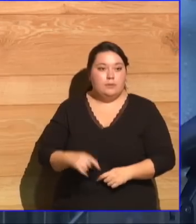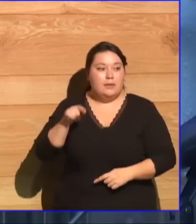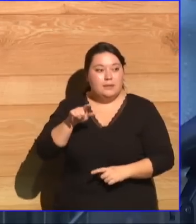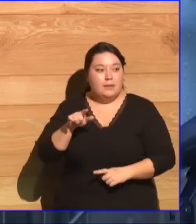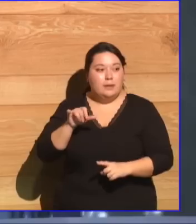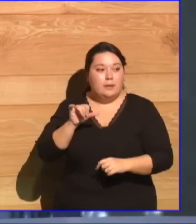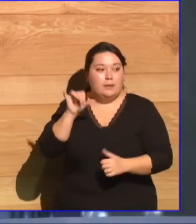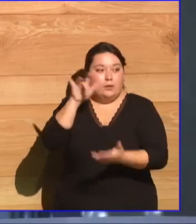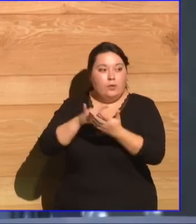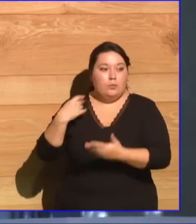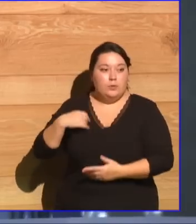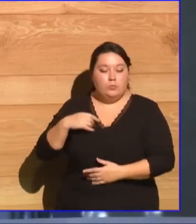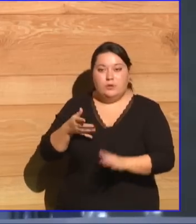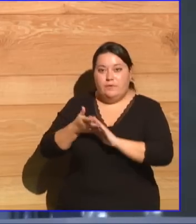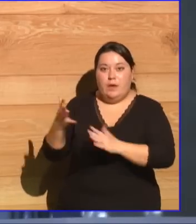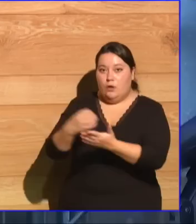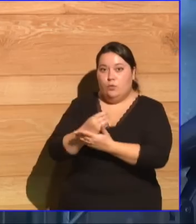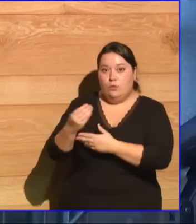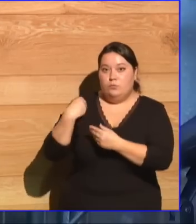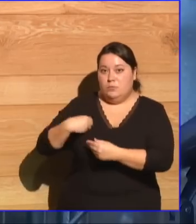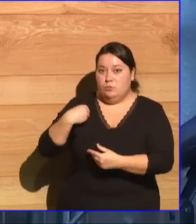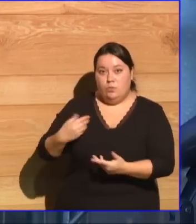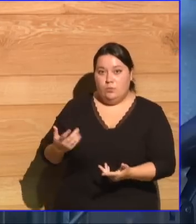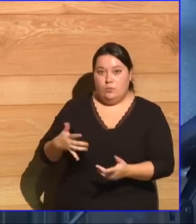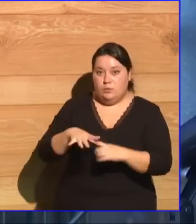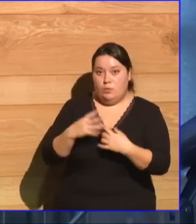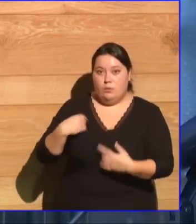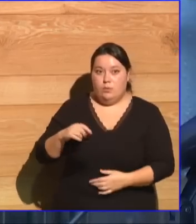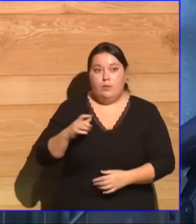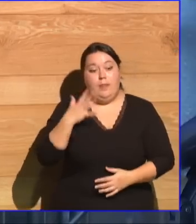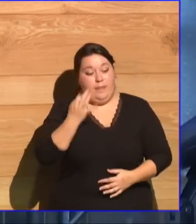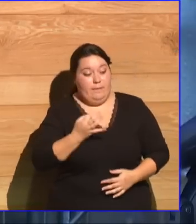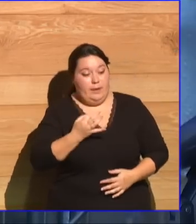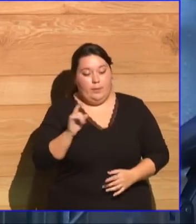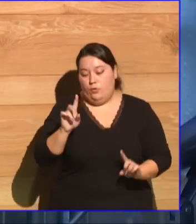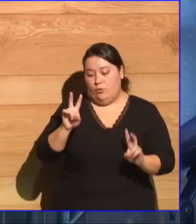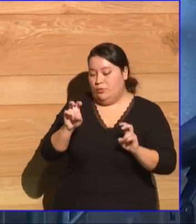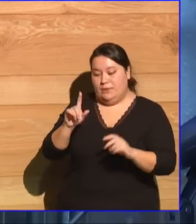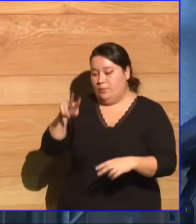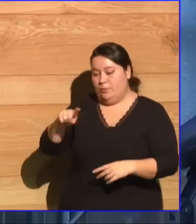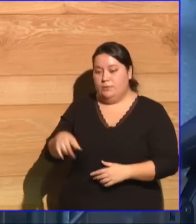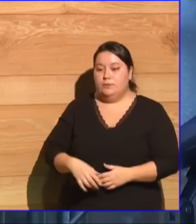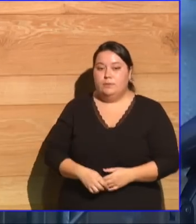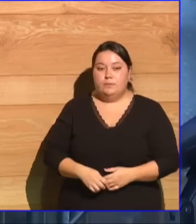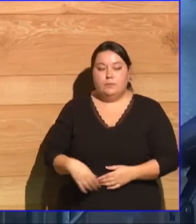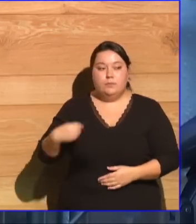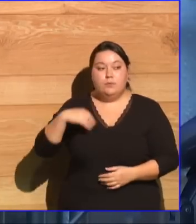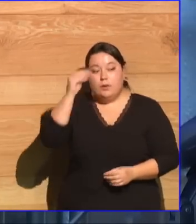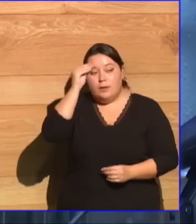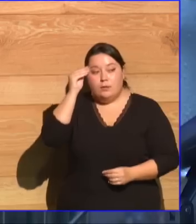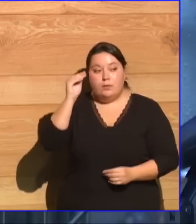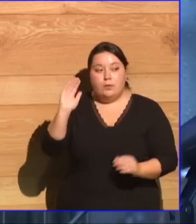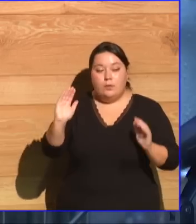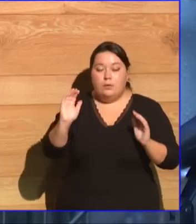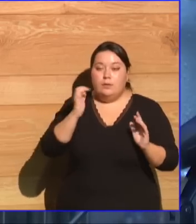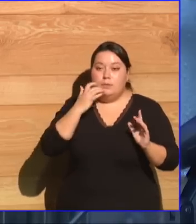cosa anteayer y ese es el ritmo de la humanidad. Tampoco, o sea, quiero decir, debería, pero no es el tema. Creo que cuando yo